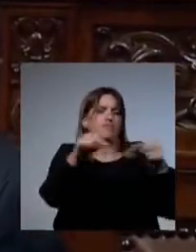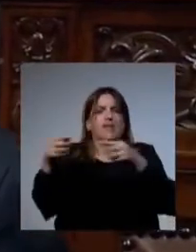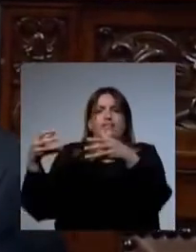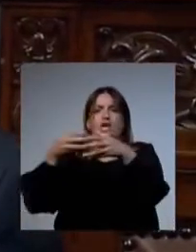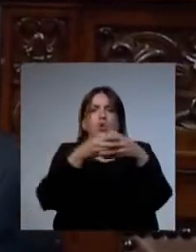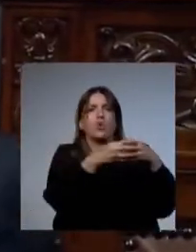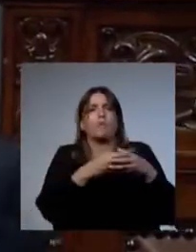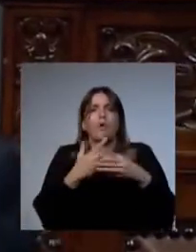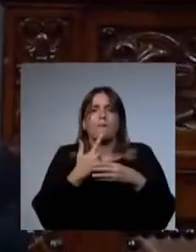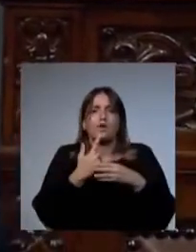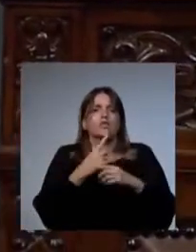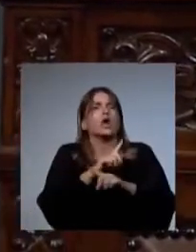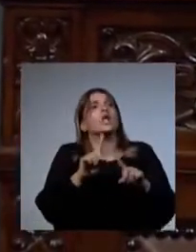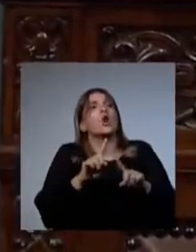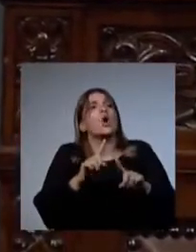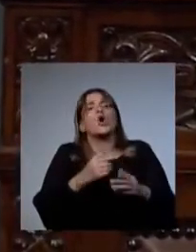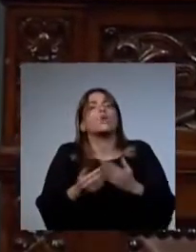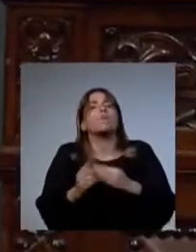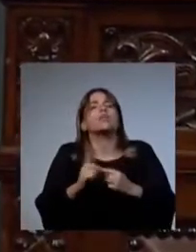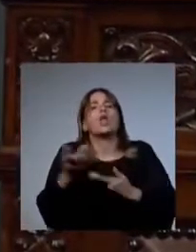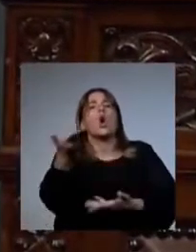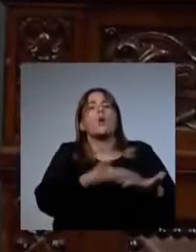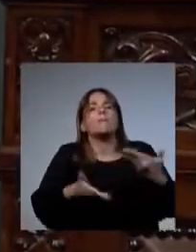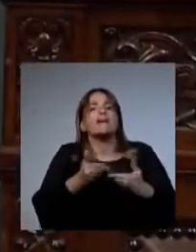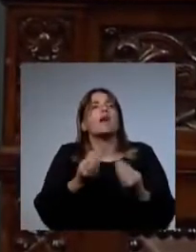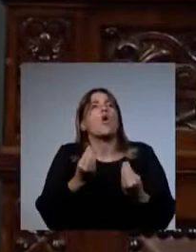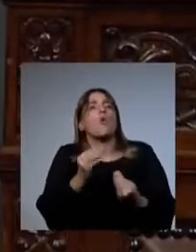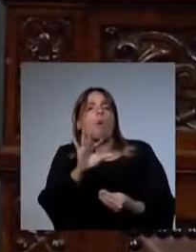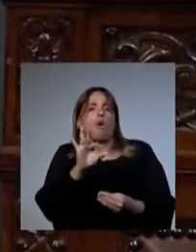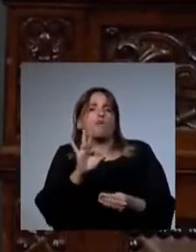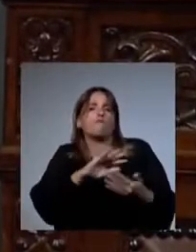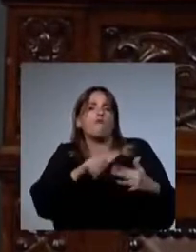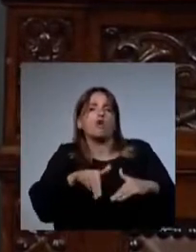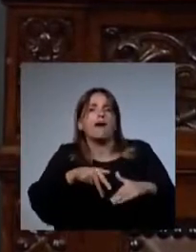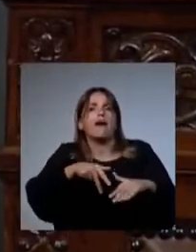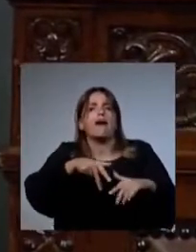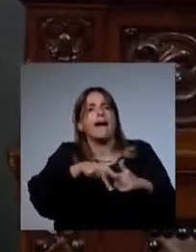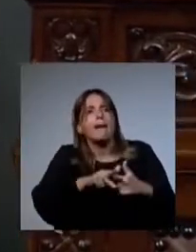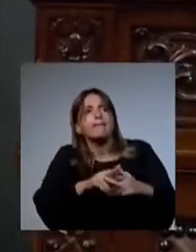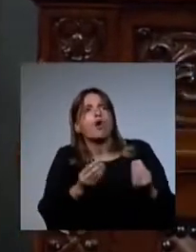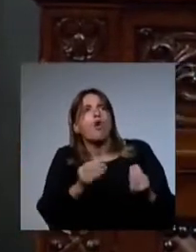partidos, aunque no se comparta el instrumento elegido.